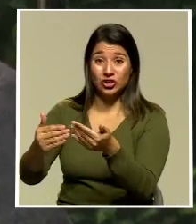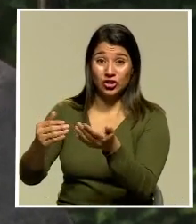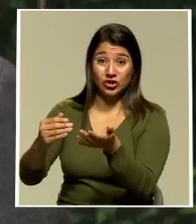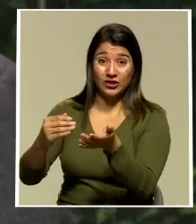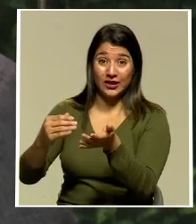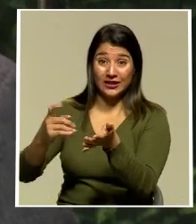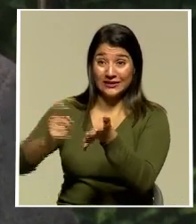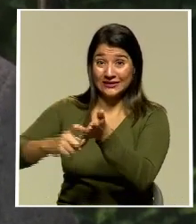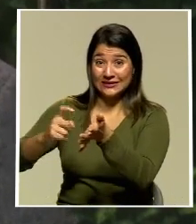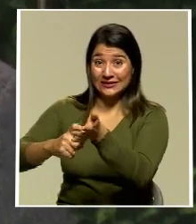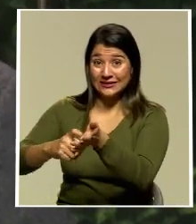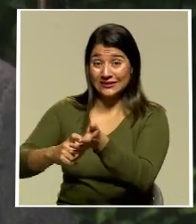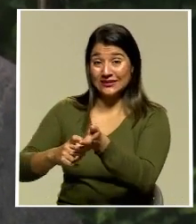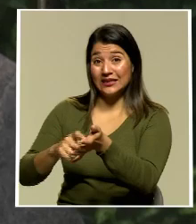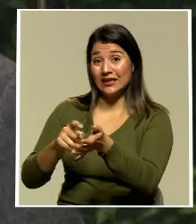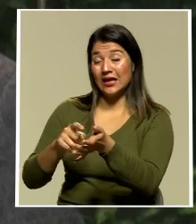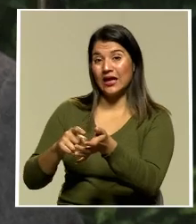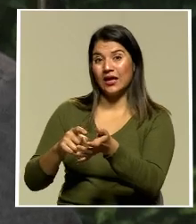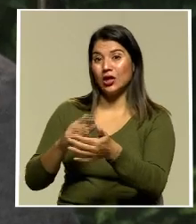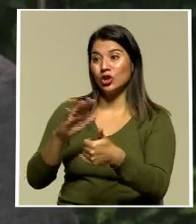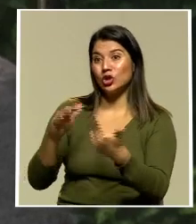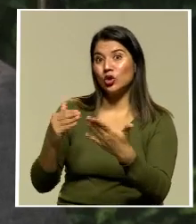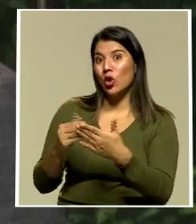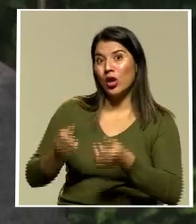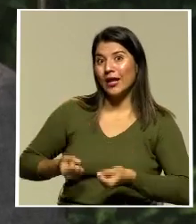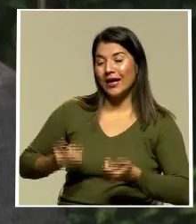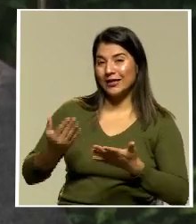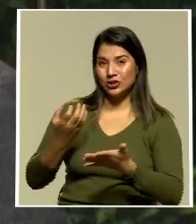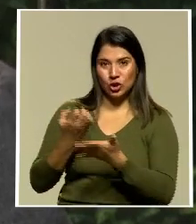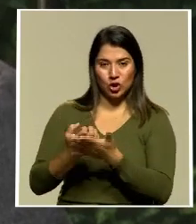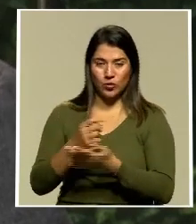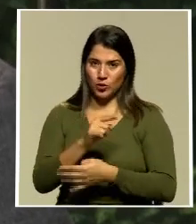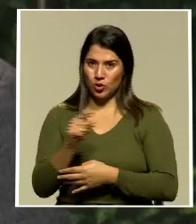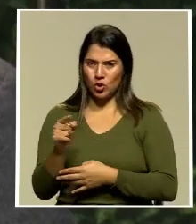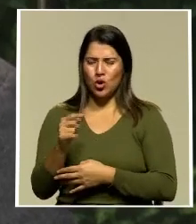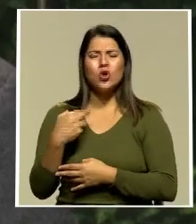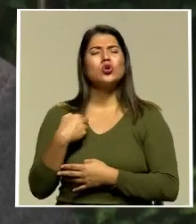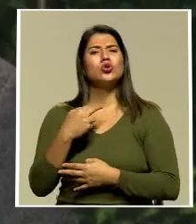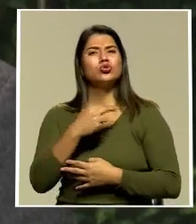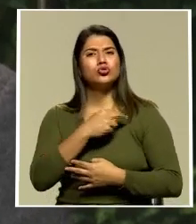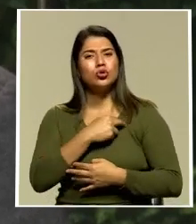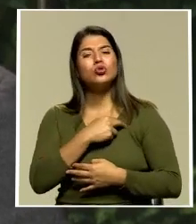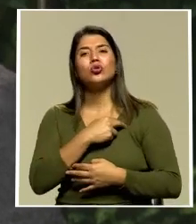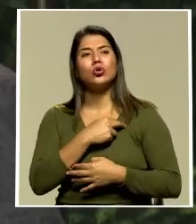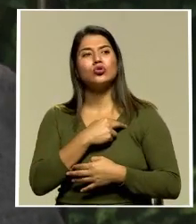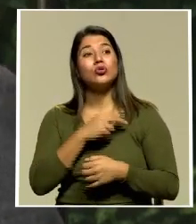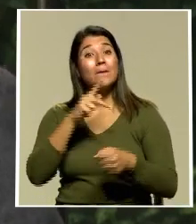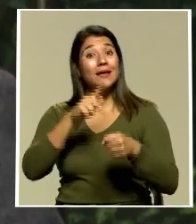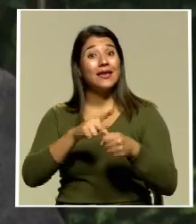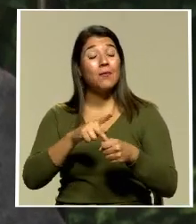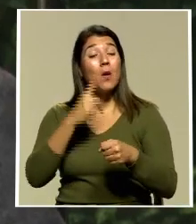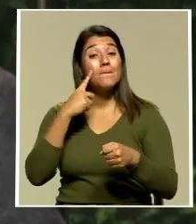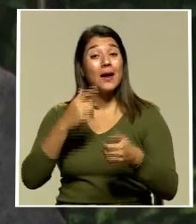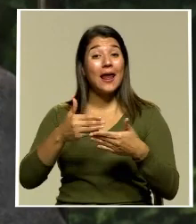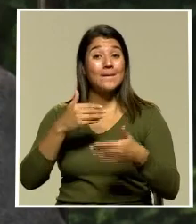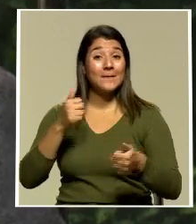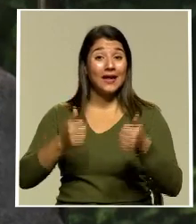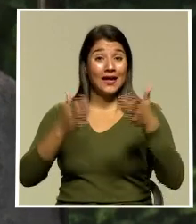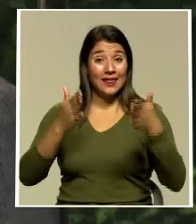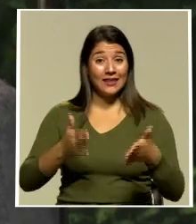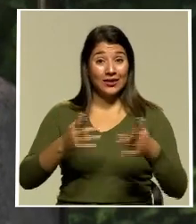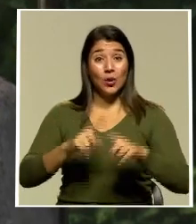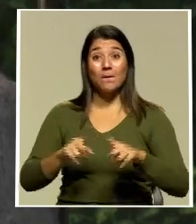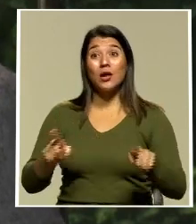procesos. Usted sabe que nosotros no solo vamos a un proceso de elección de la candidatura, sino también de los